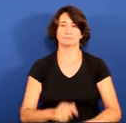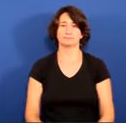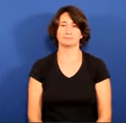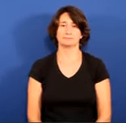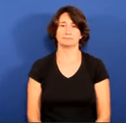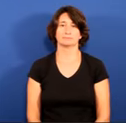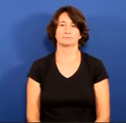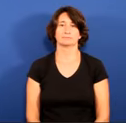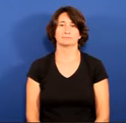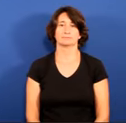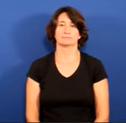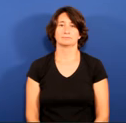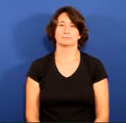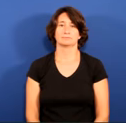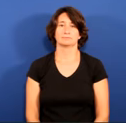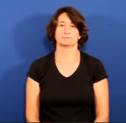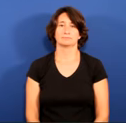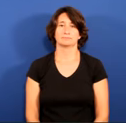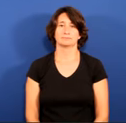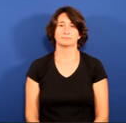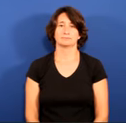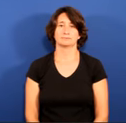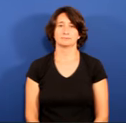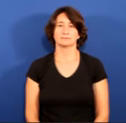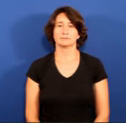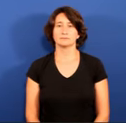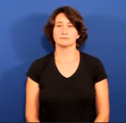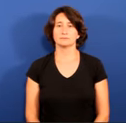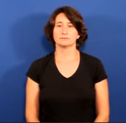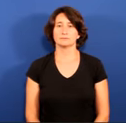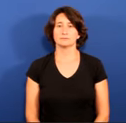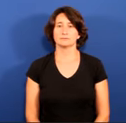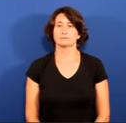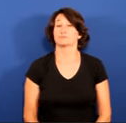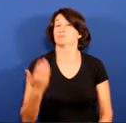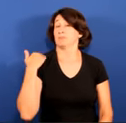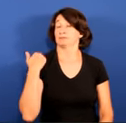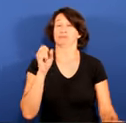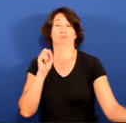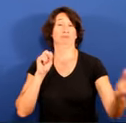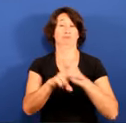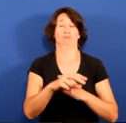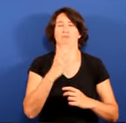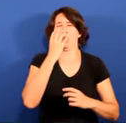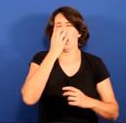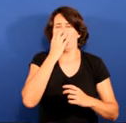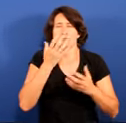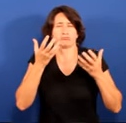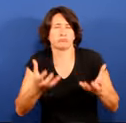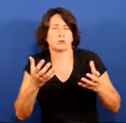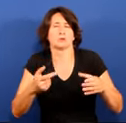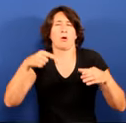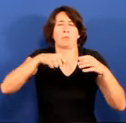y económico que está plenamente justificado. La variante sur metropolitana AP8 acoge principalmente los tráficos de